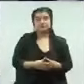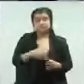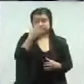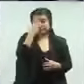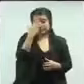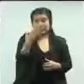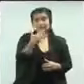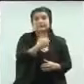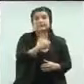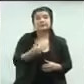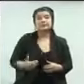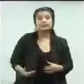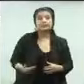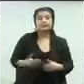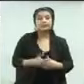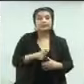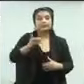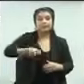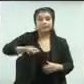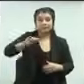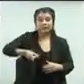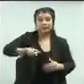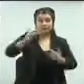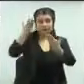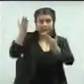Muchas gracias, presidente. Y el diputado Román.